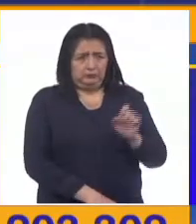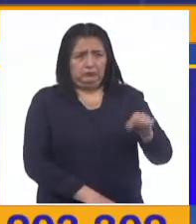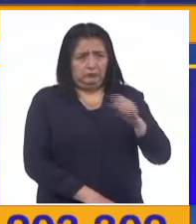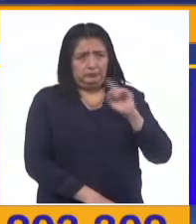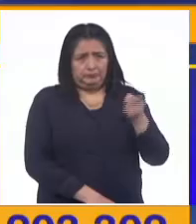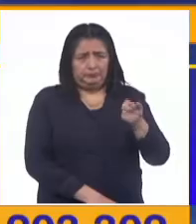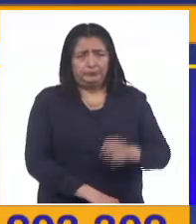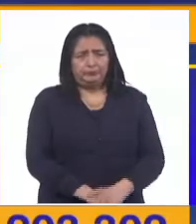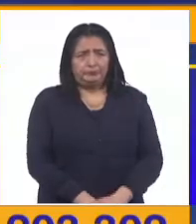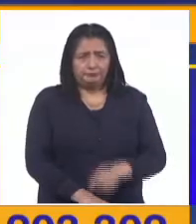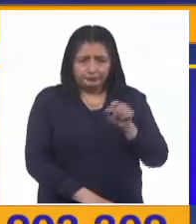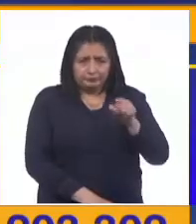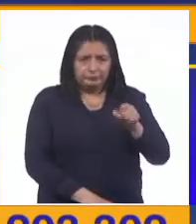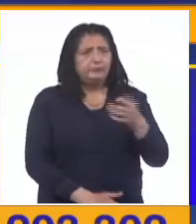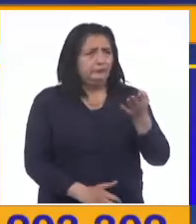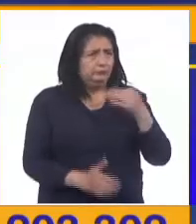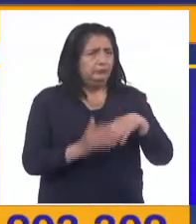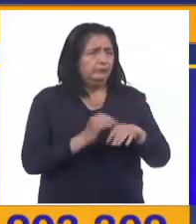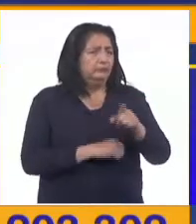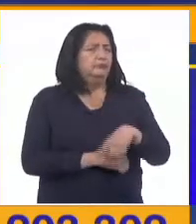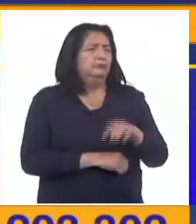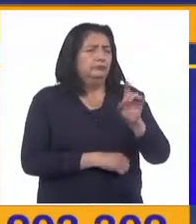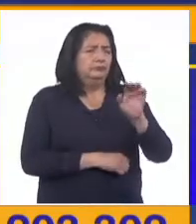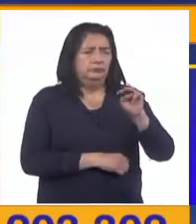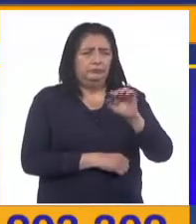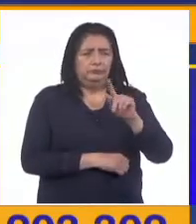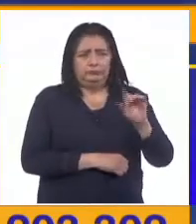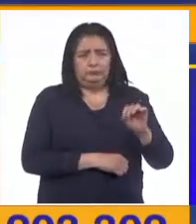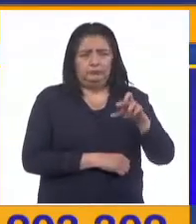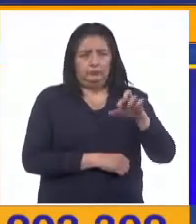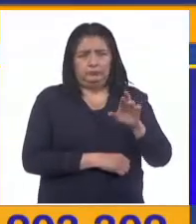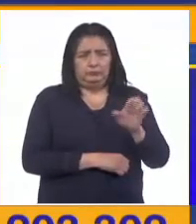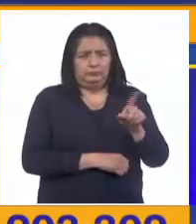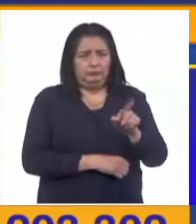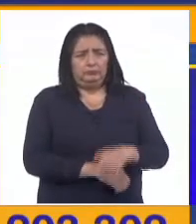denuncias. Ahí se mete Domingo Pérez. Ya.